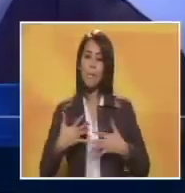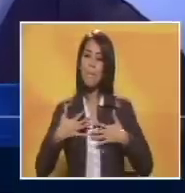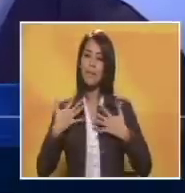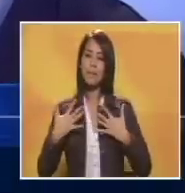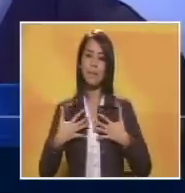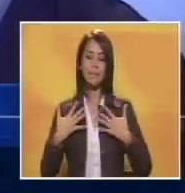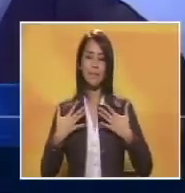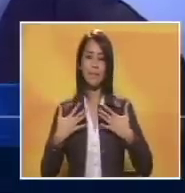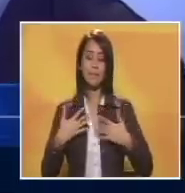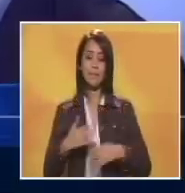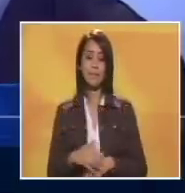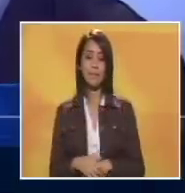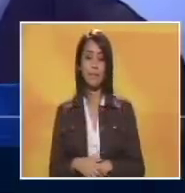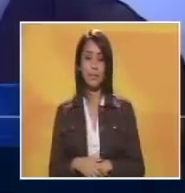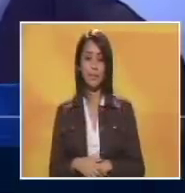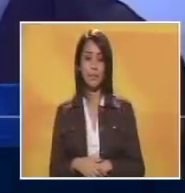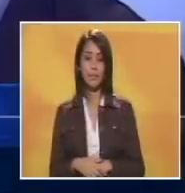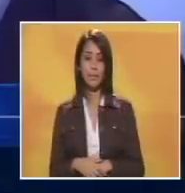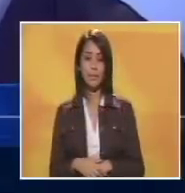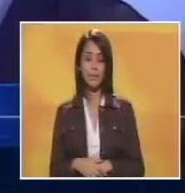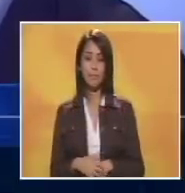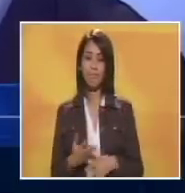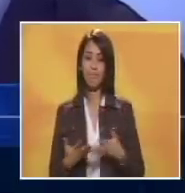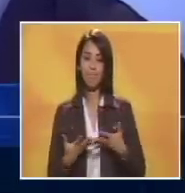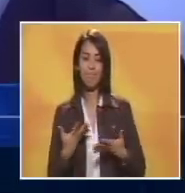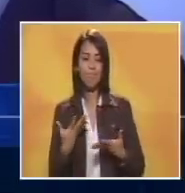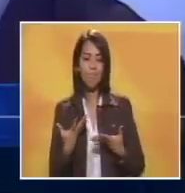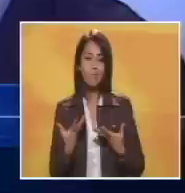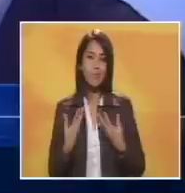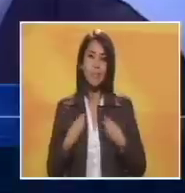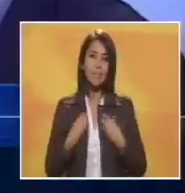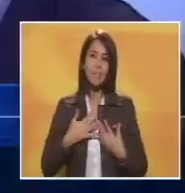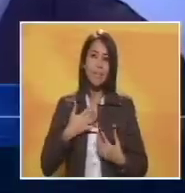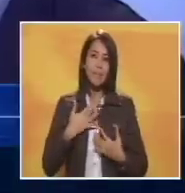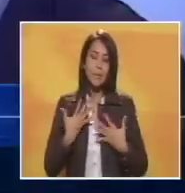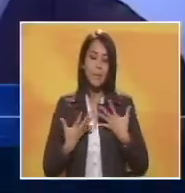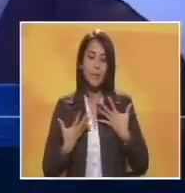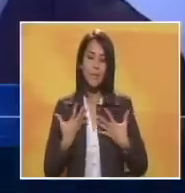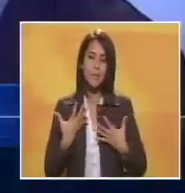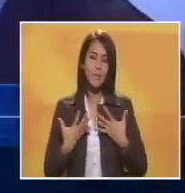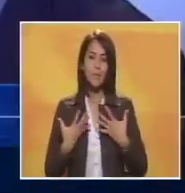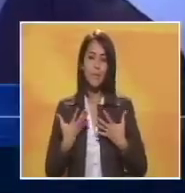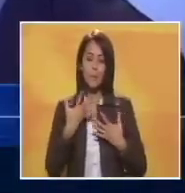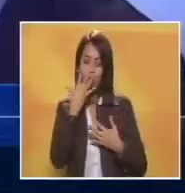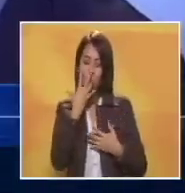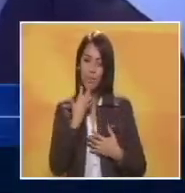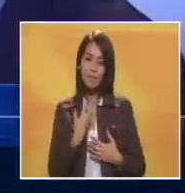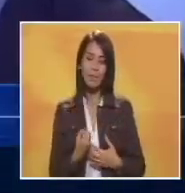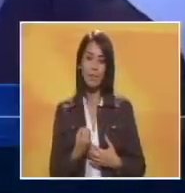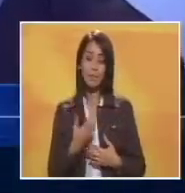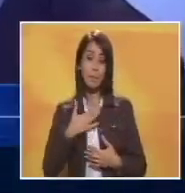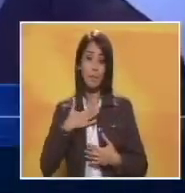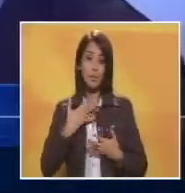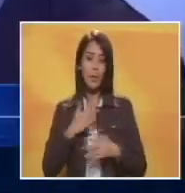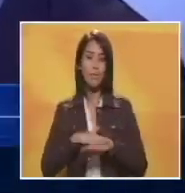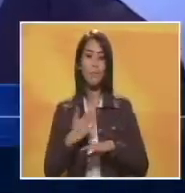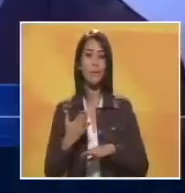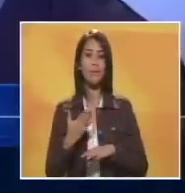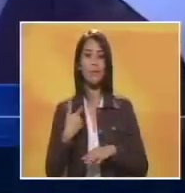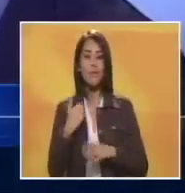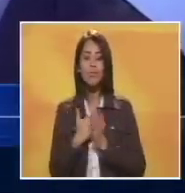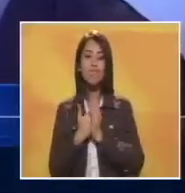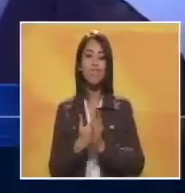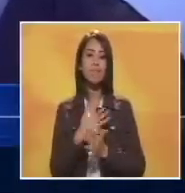O sea, es algo muy triste pues para uno, porque cónchale, yo